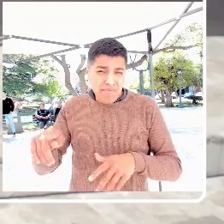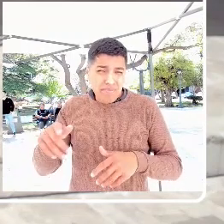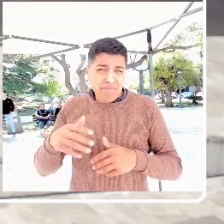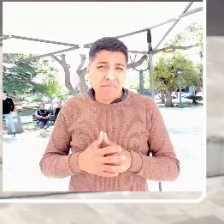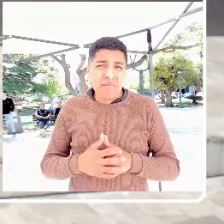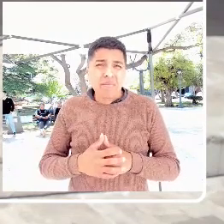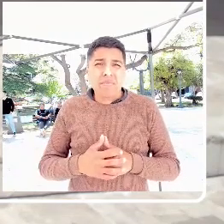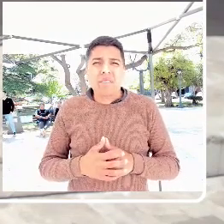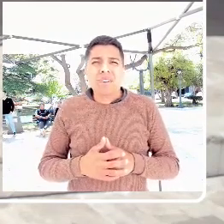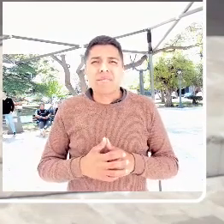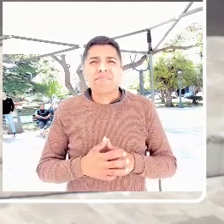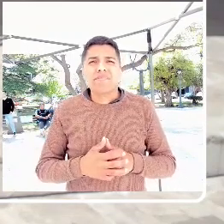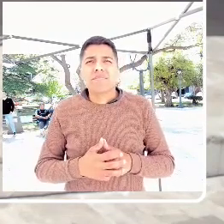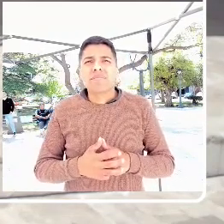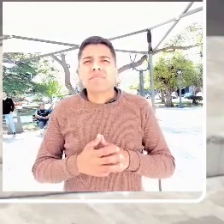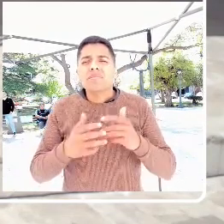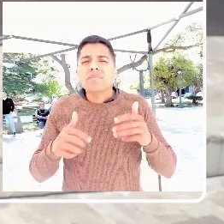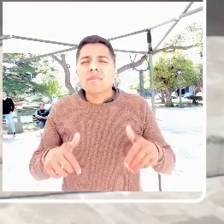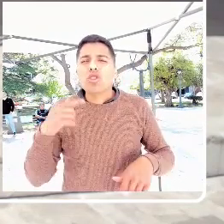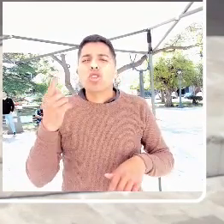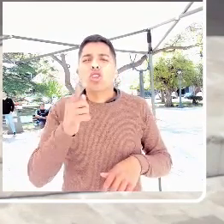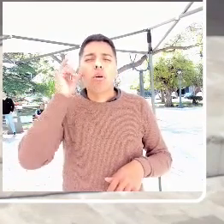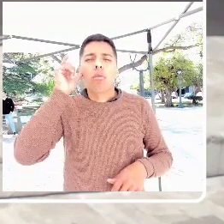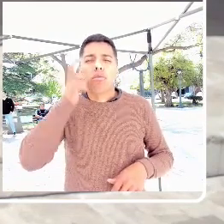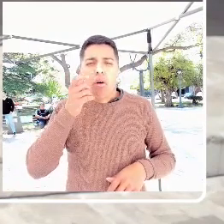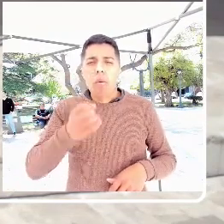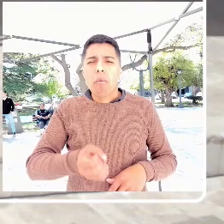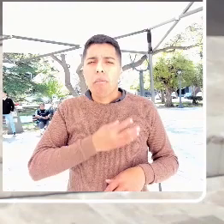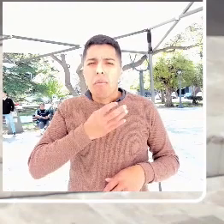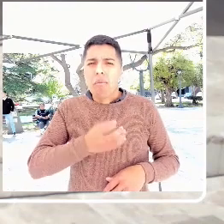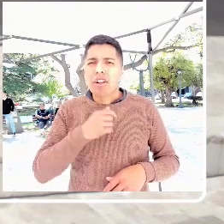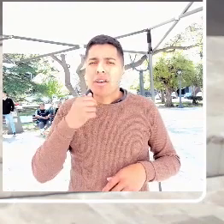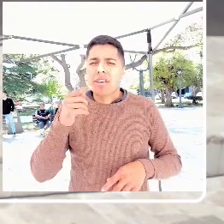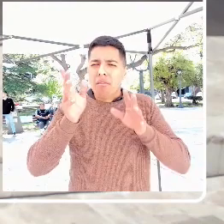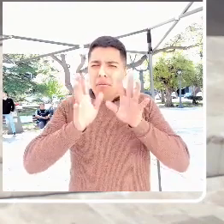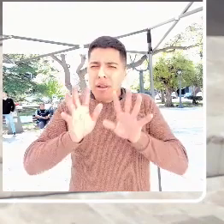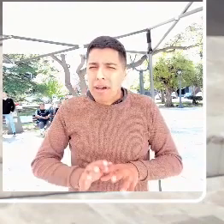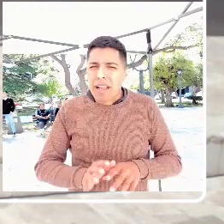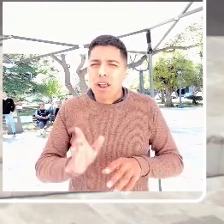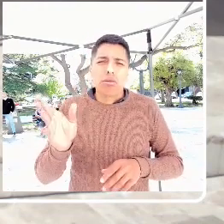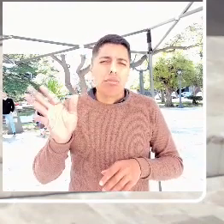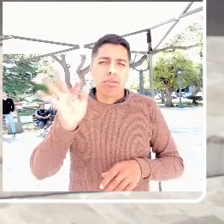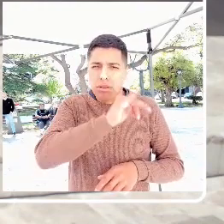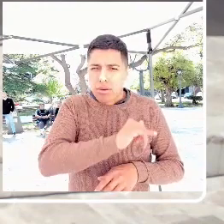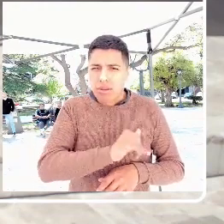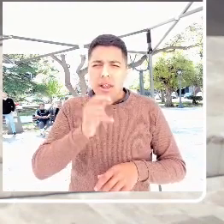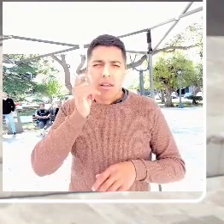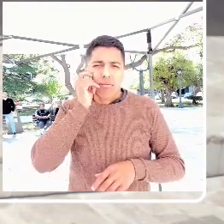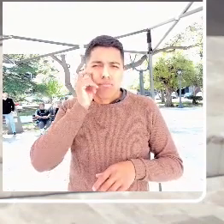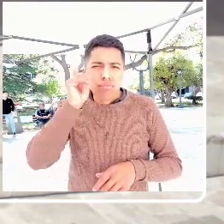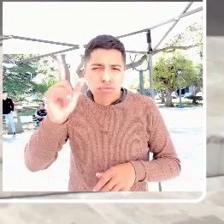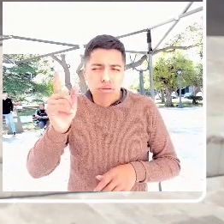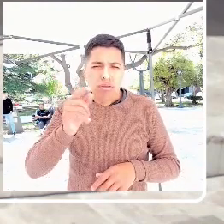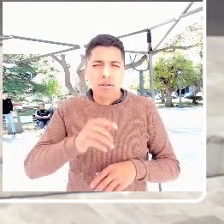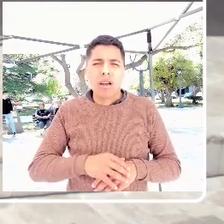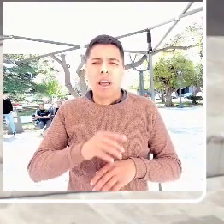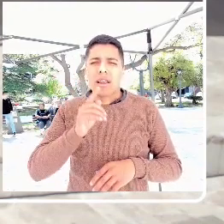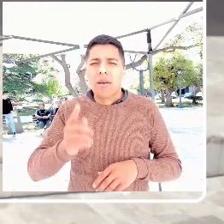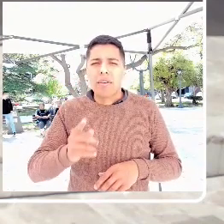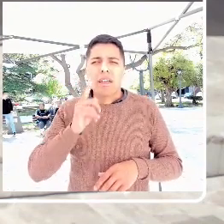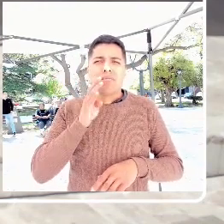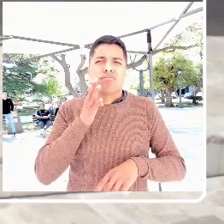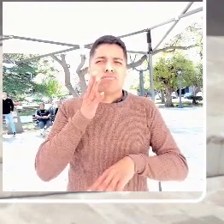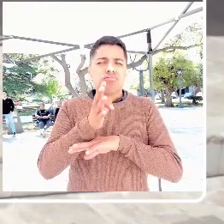comunidad. Nuestros bomberos y bomberas se preparan todos los días, se capacitan, asisten a